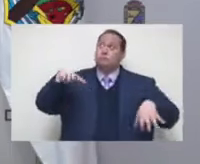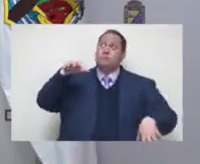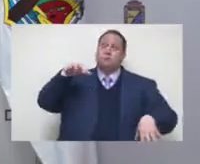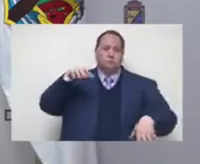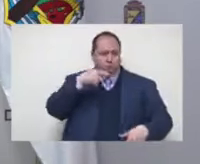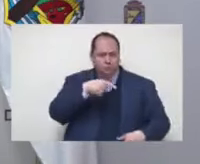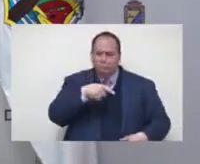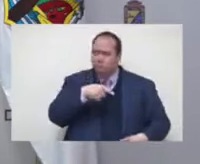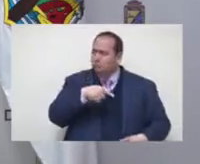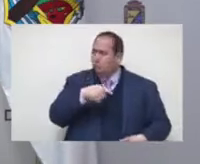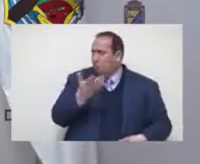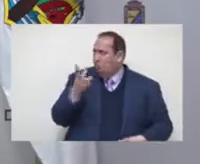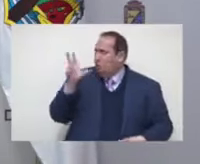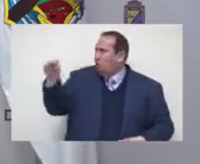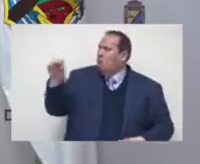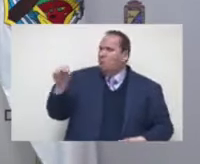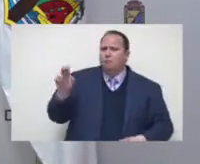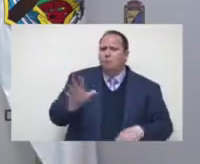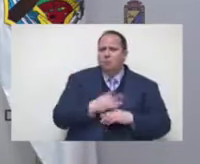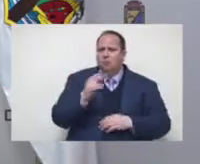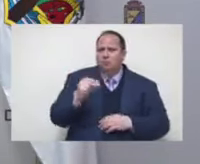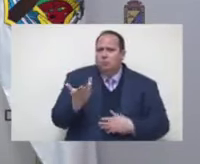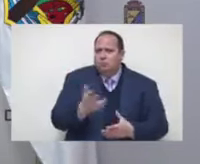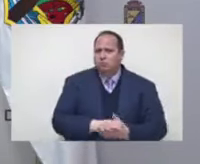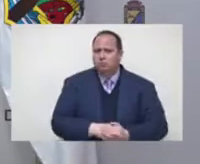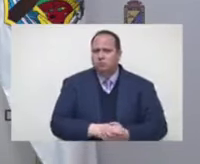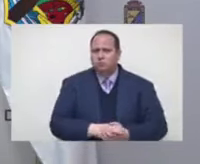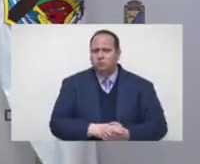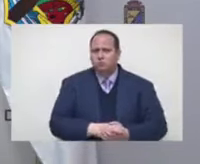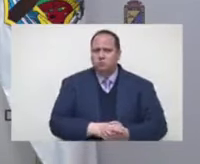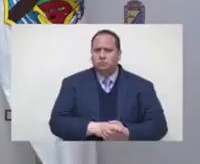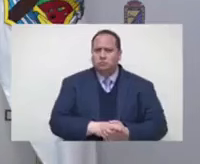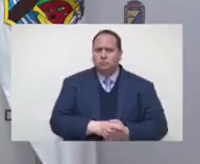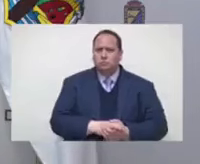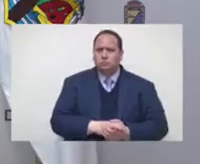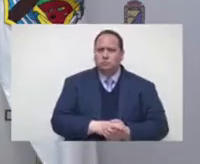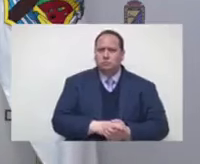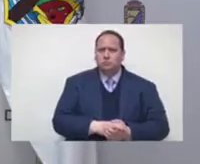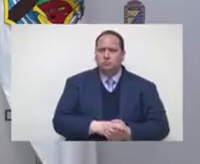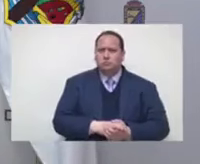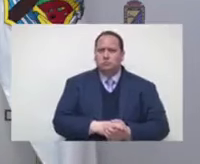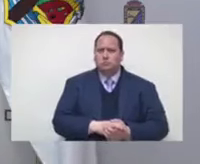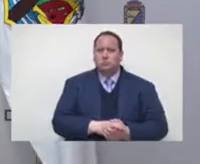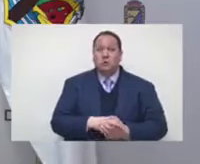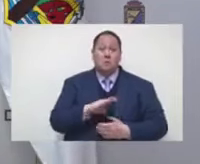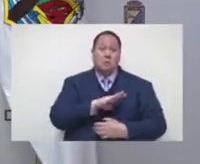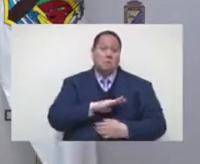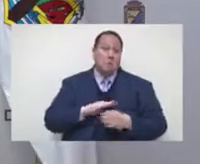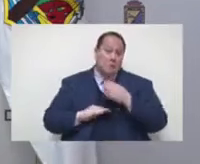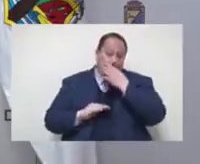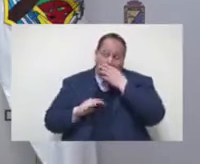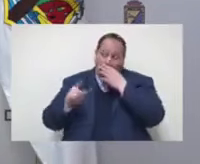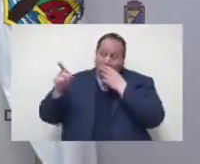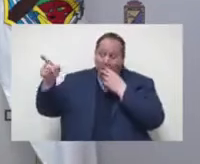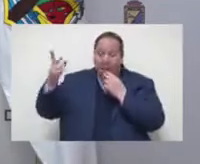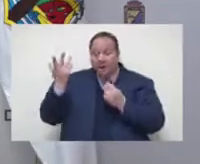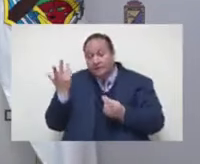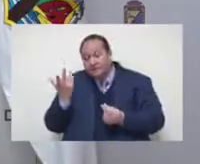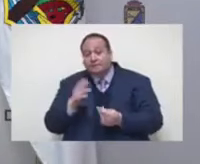decir que no? Un millón y medio, eso no es donación. Bueno, ya el ayuntamiento